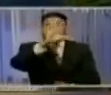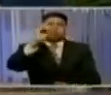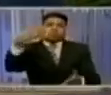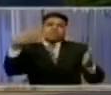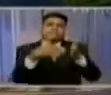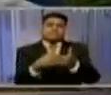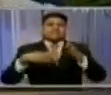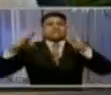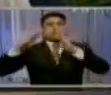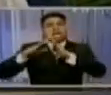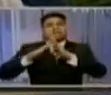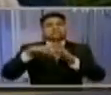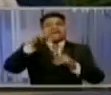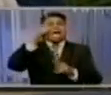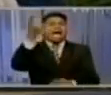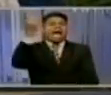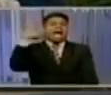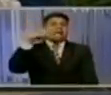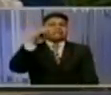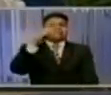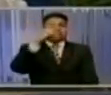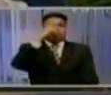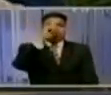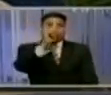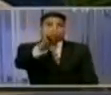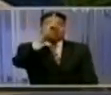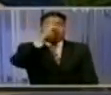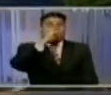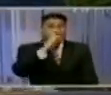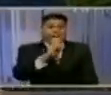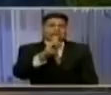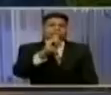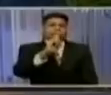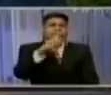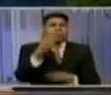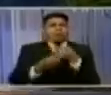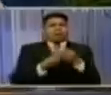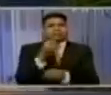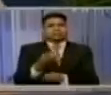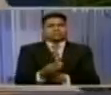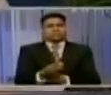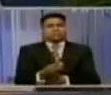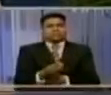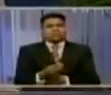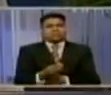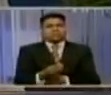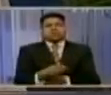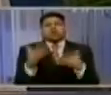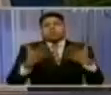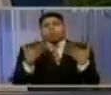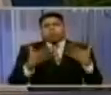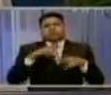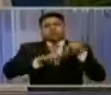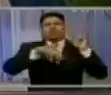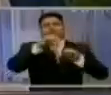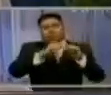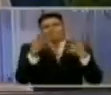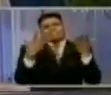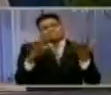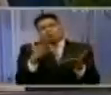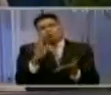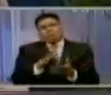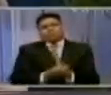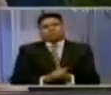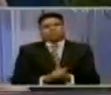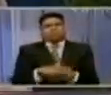un año la vieja república neocolonial de la oligarquía, cuando construían bastante. Ellos